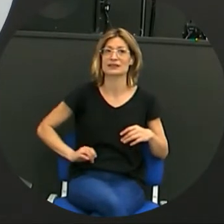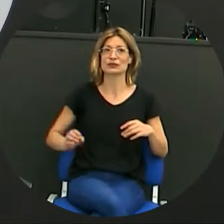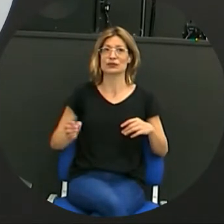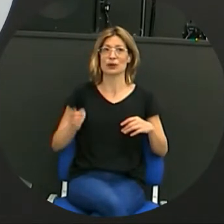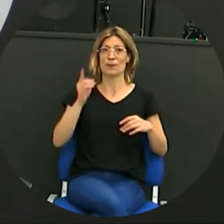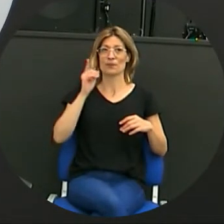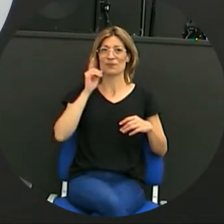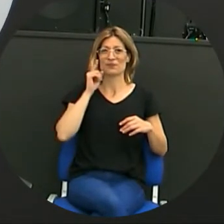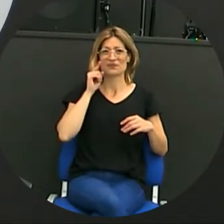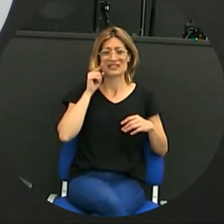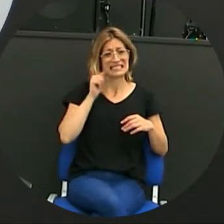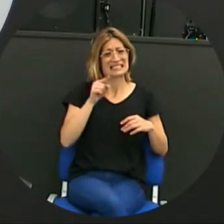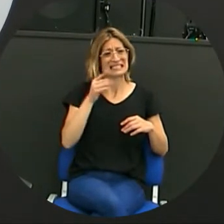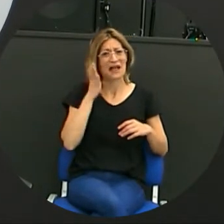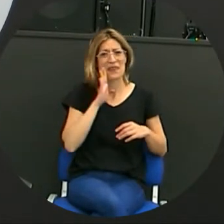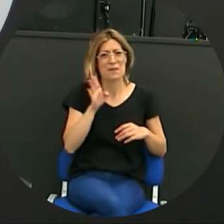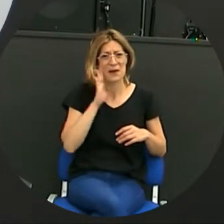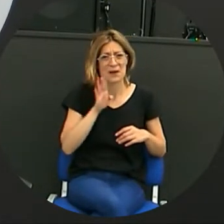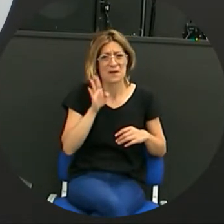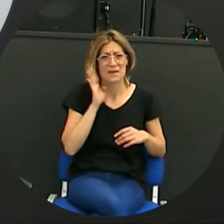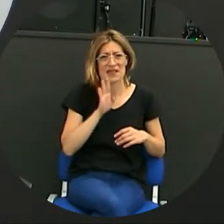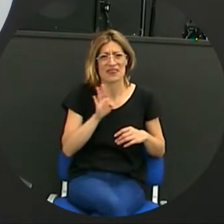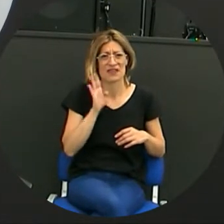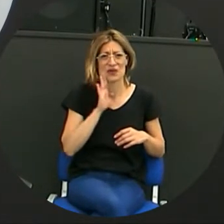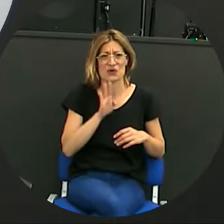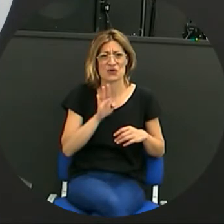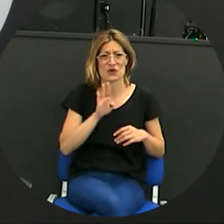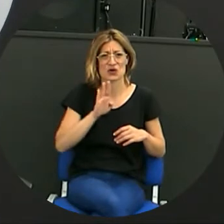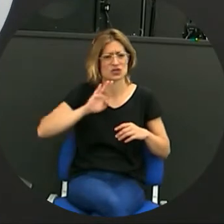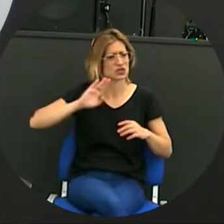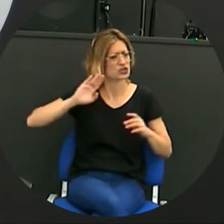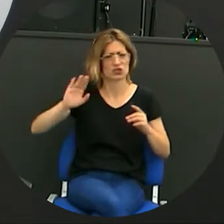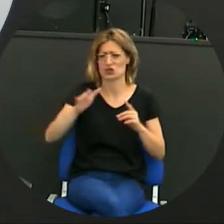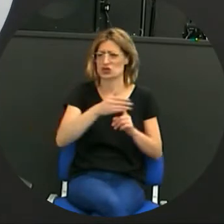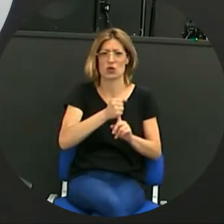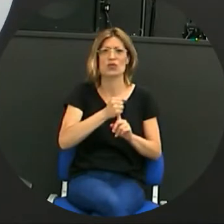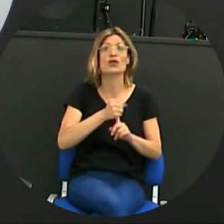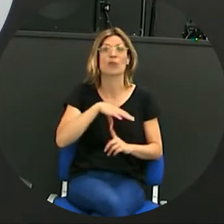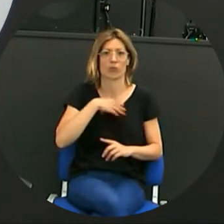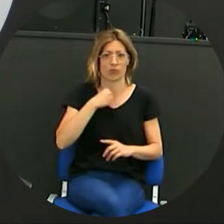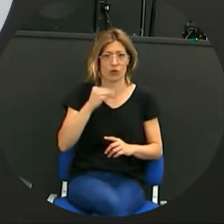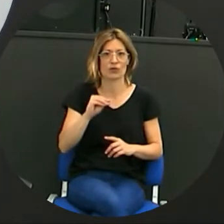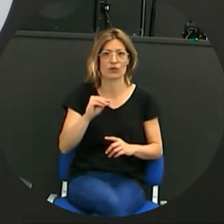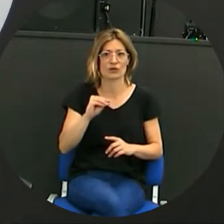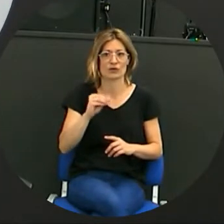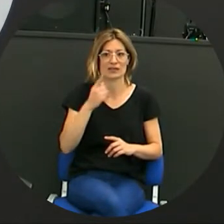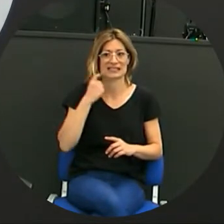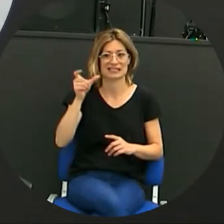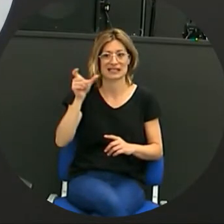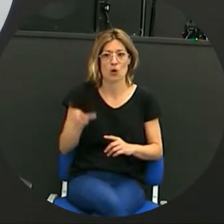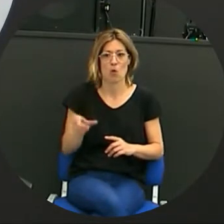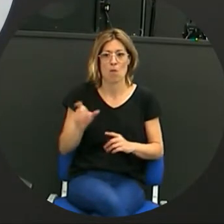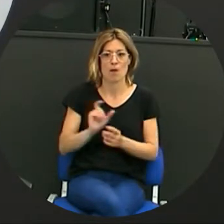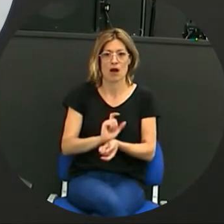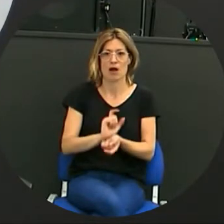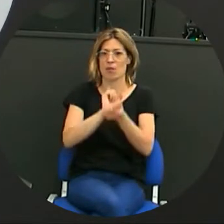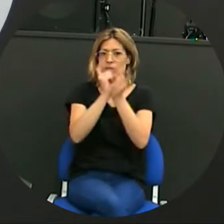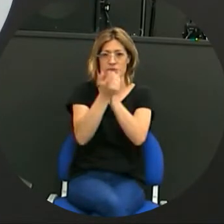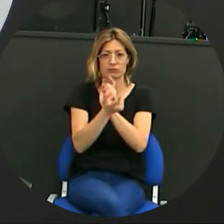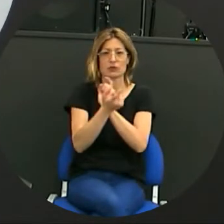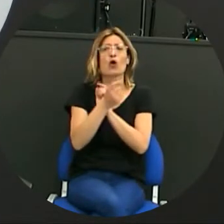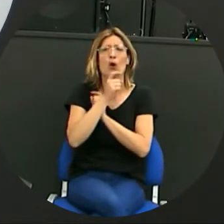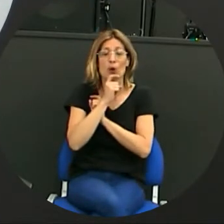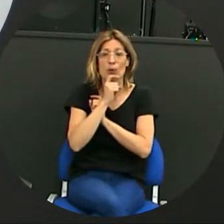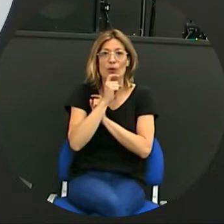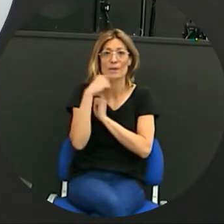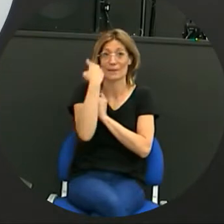esa depravación pudo ser resuelta y transformado el ser humano a imagen y a semejanza